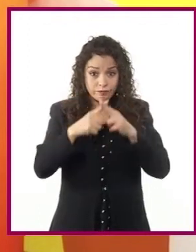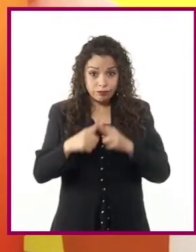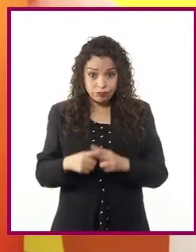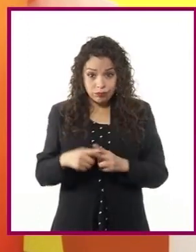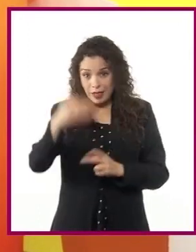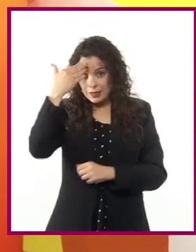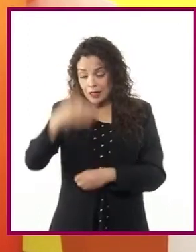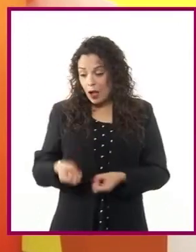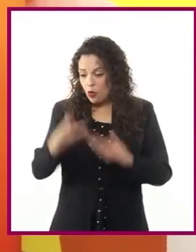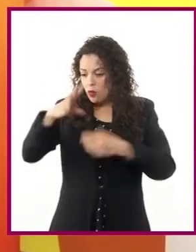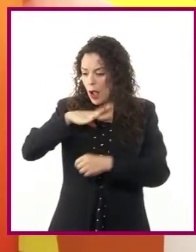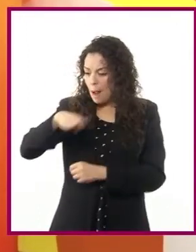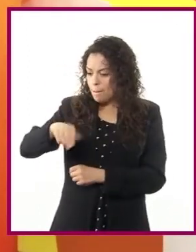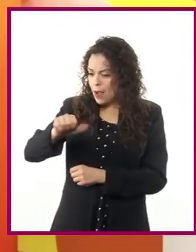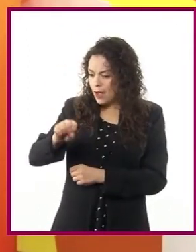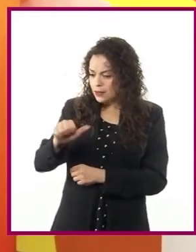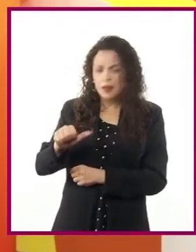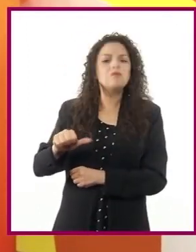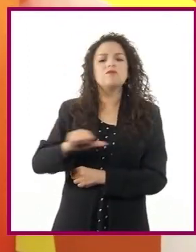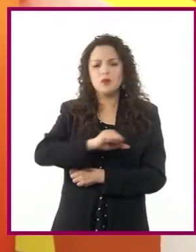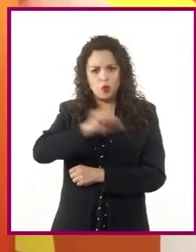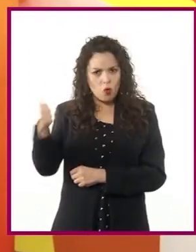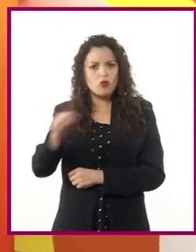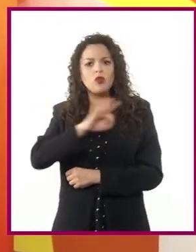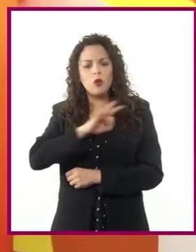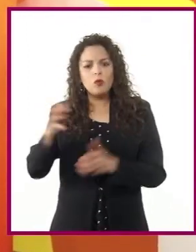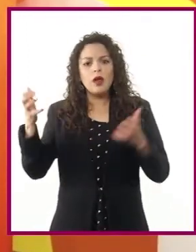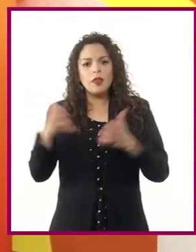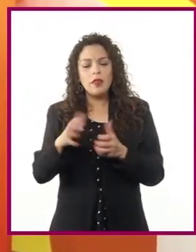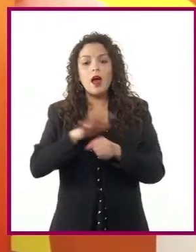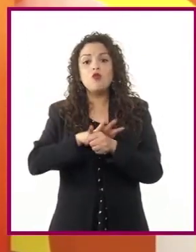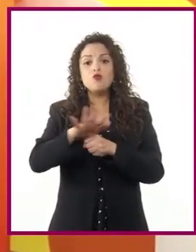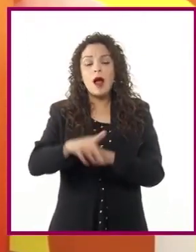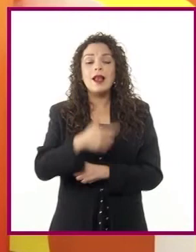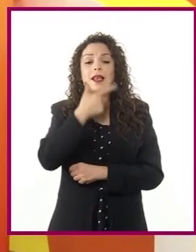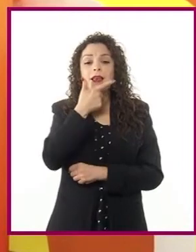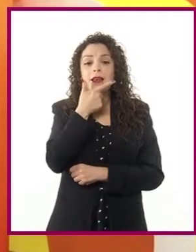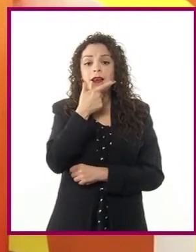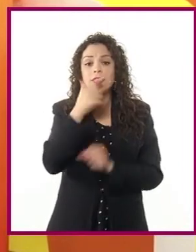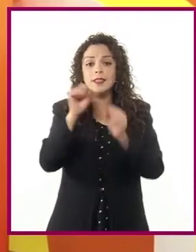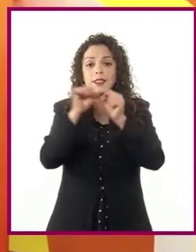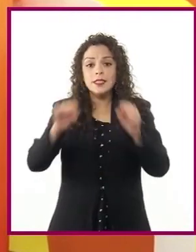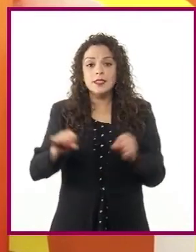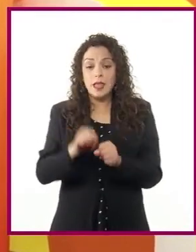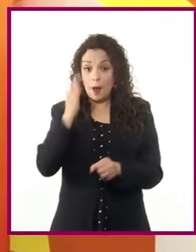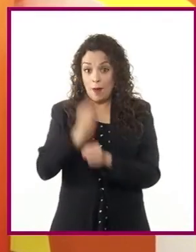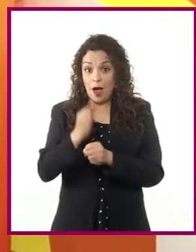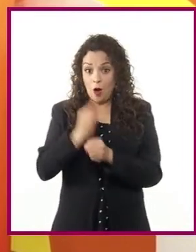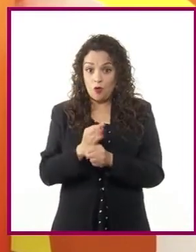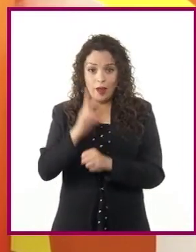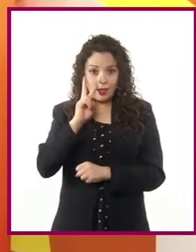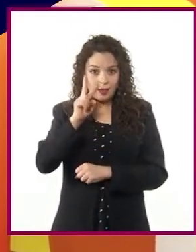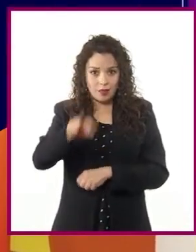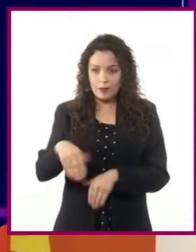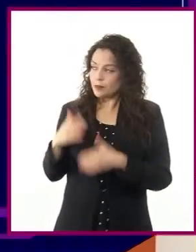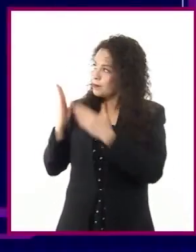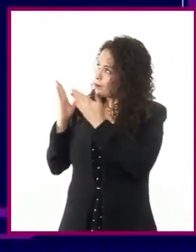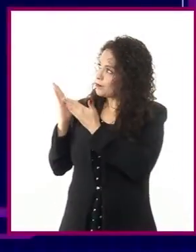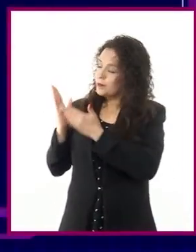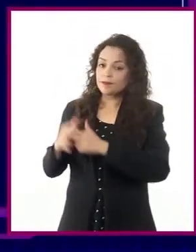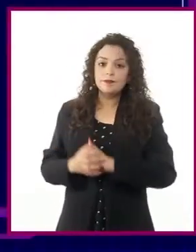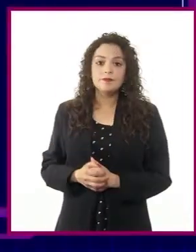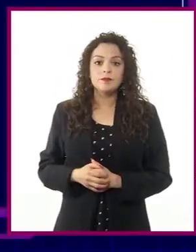masa. También podemos medirlas utilizando el sistema inglés, como veremos a continuación. En